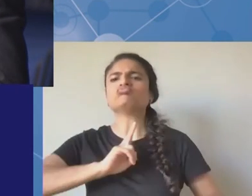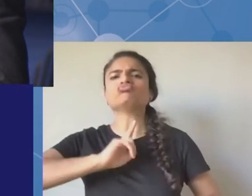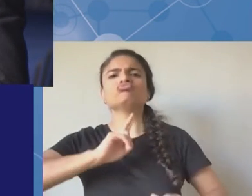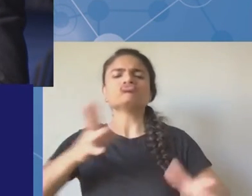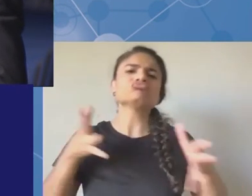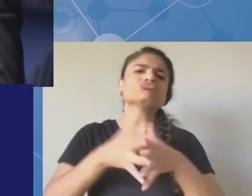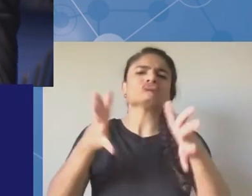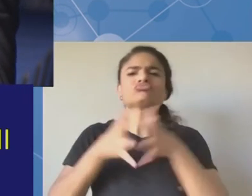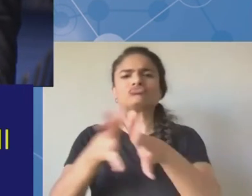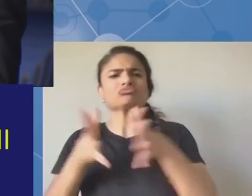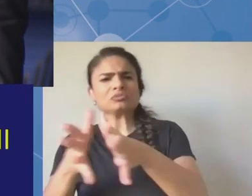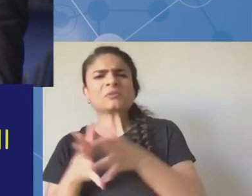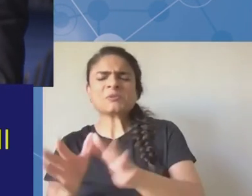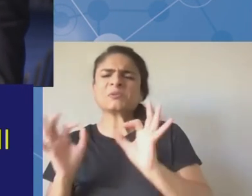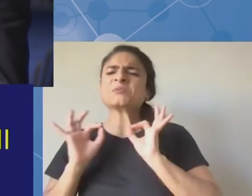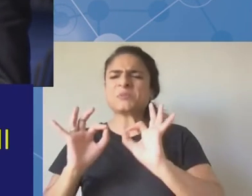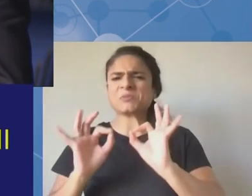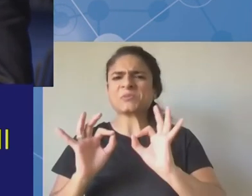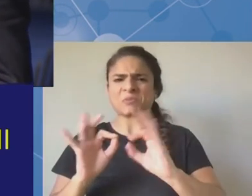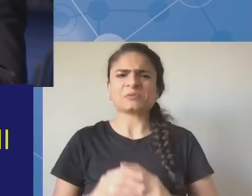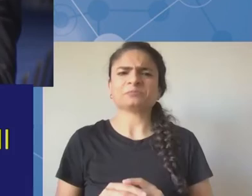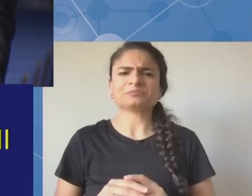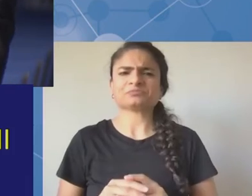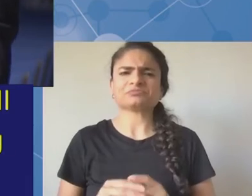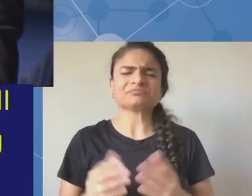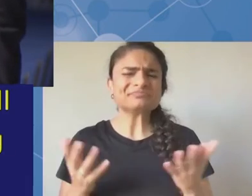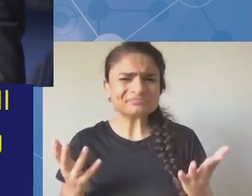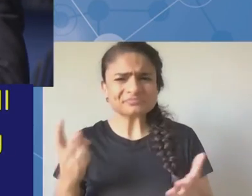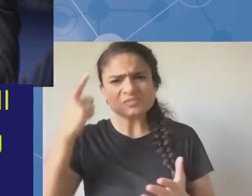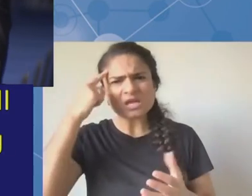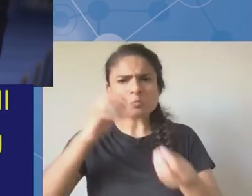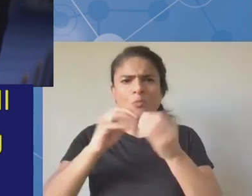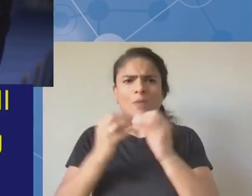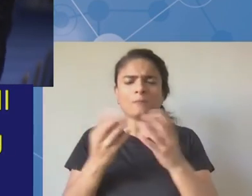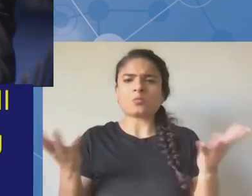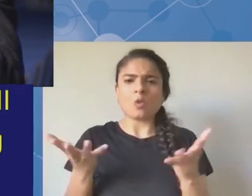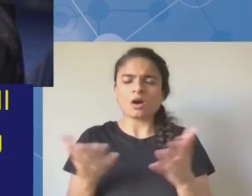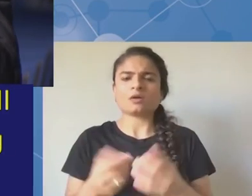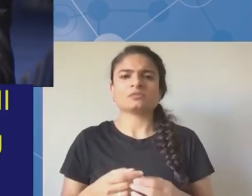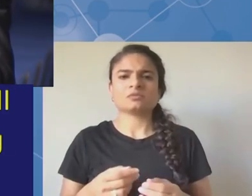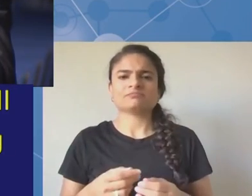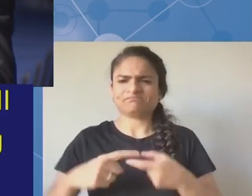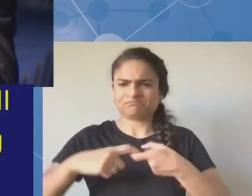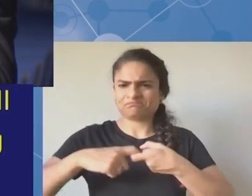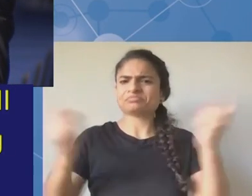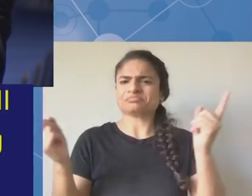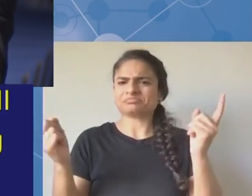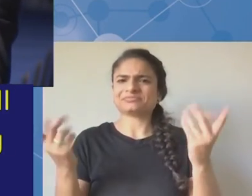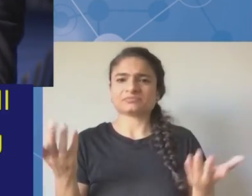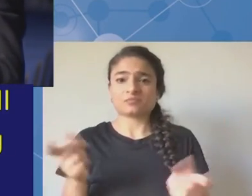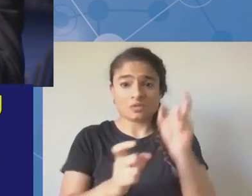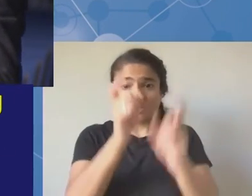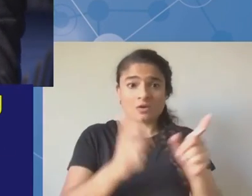experiencias. La voz de las comunidades de diferentes zonas del mundo pueden ser